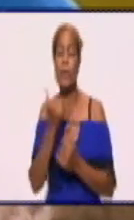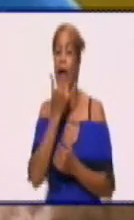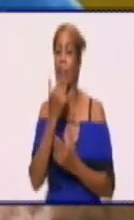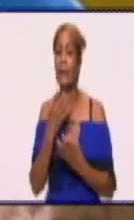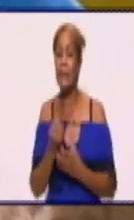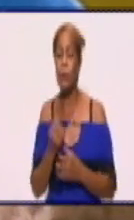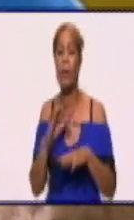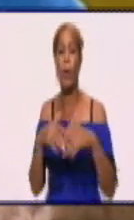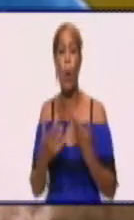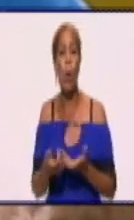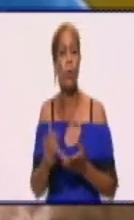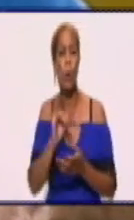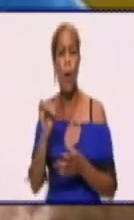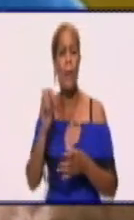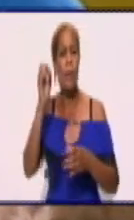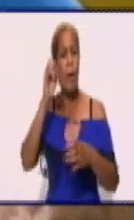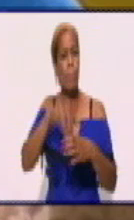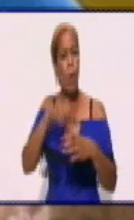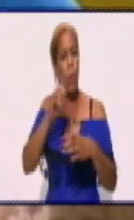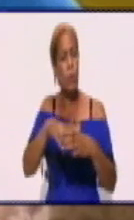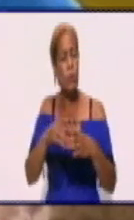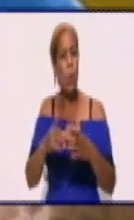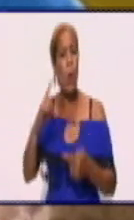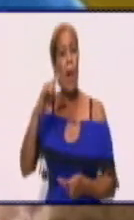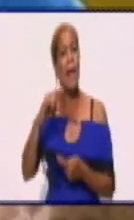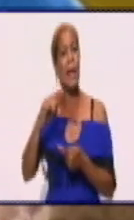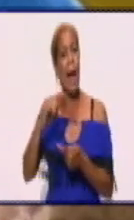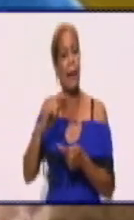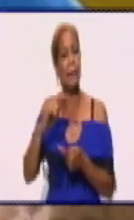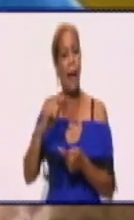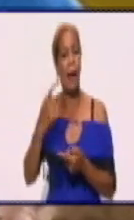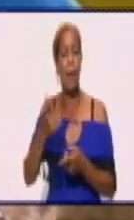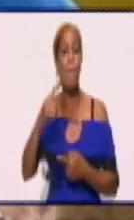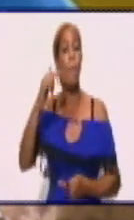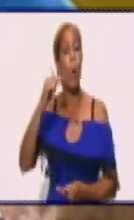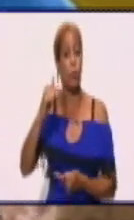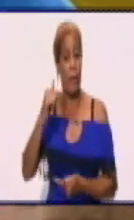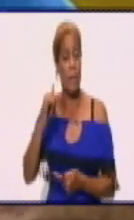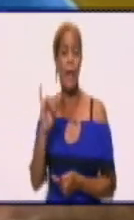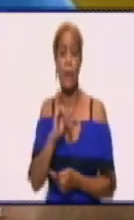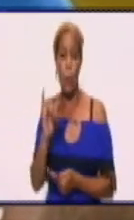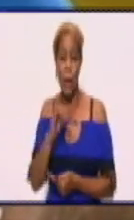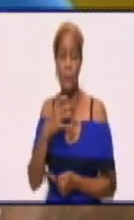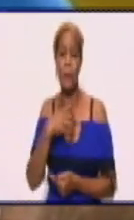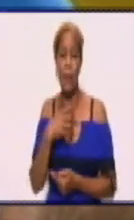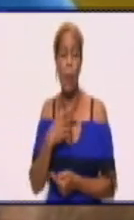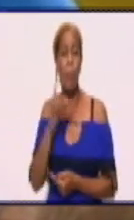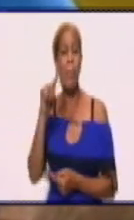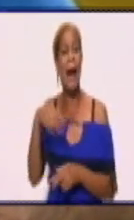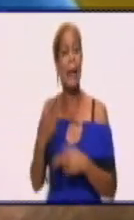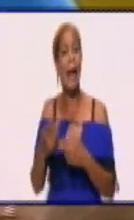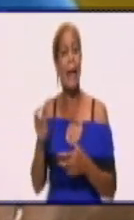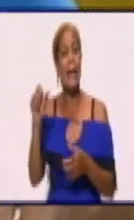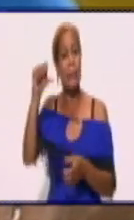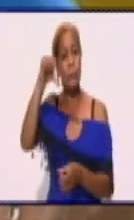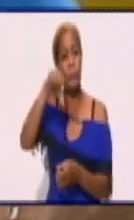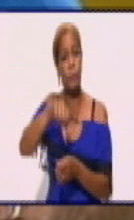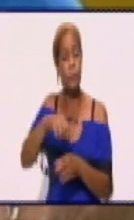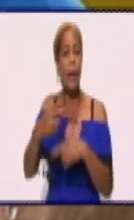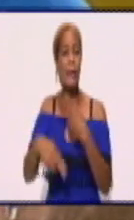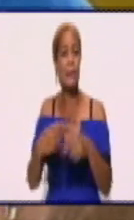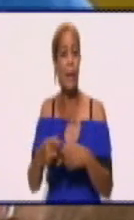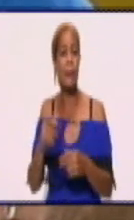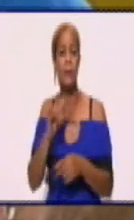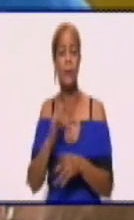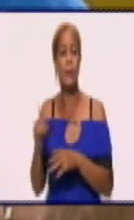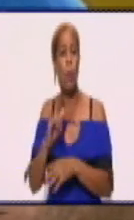mini industrias nuestras tienen capacidad para producir y envasar las producciones, como hemos estado participando en las ferias tradicionales